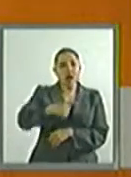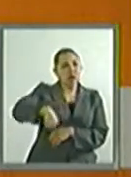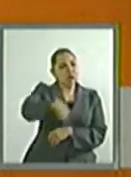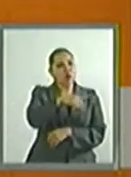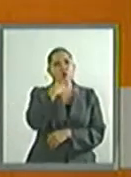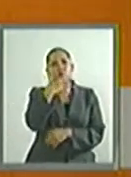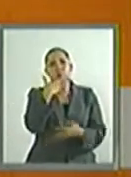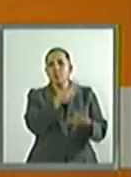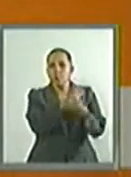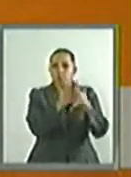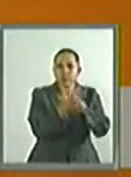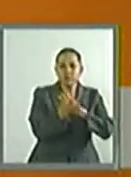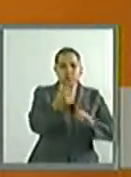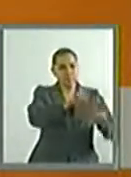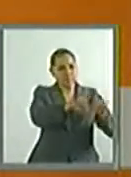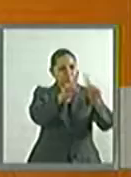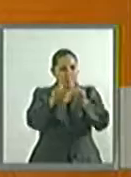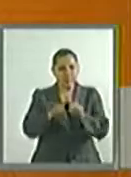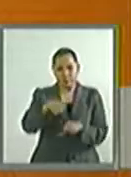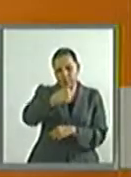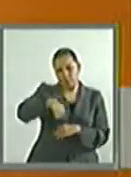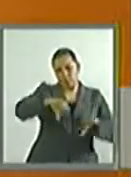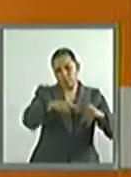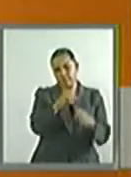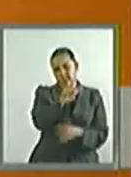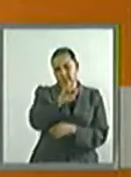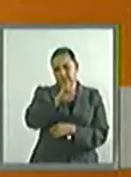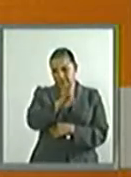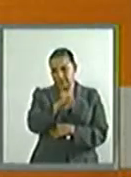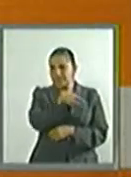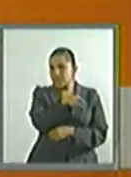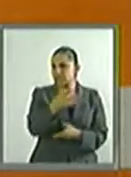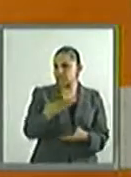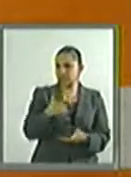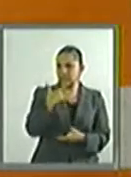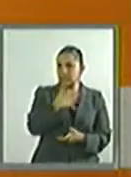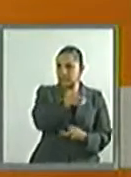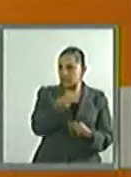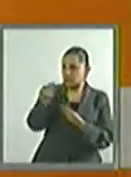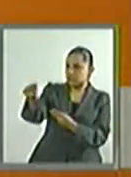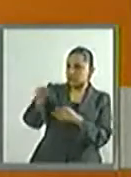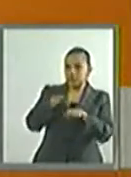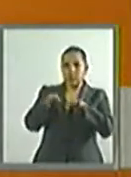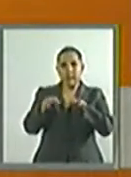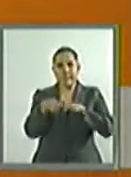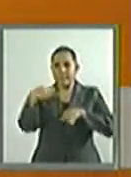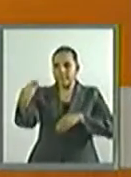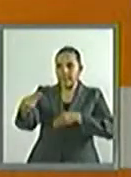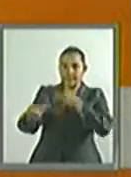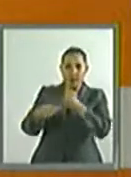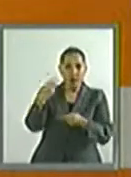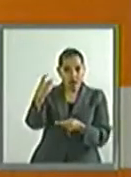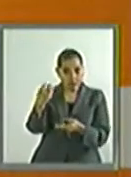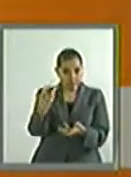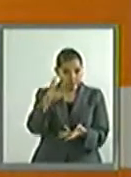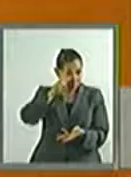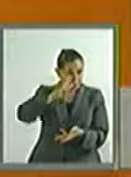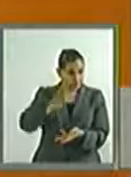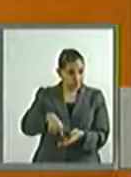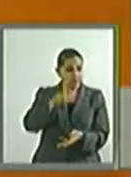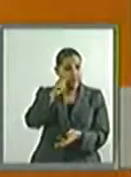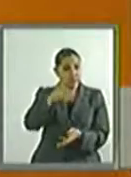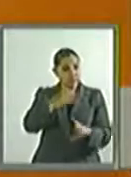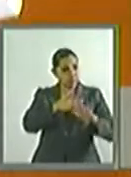documentados y presentados por la Auditoría Superior de la Federación no corresponden con un compromiso real en contra de